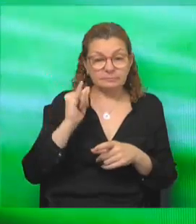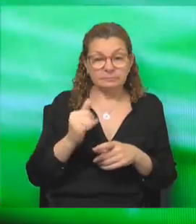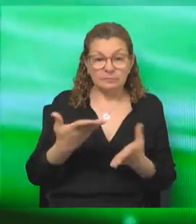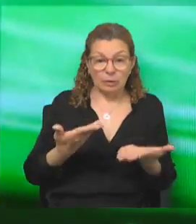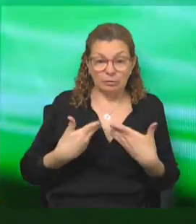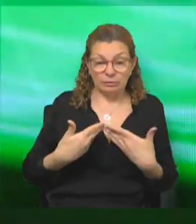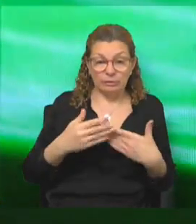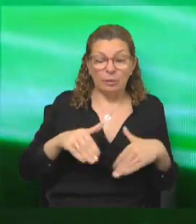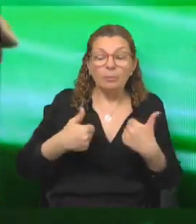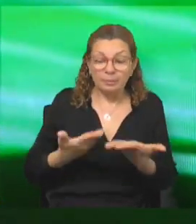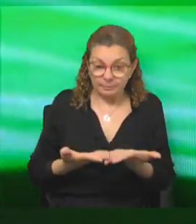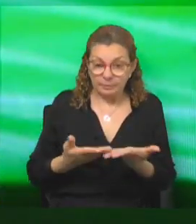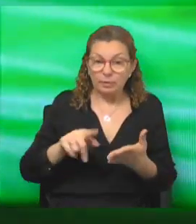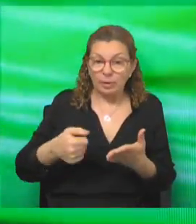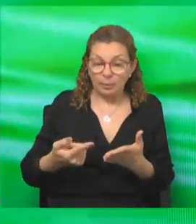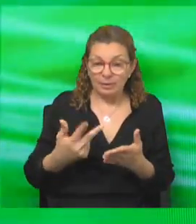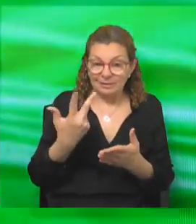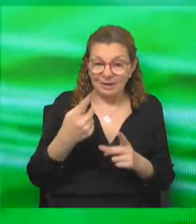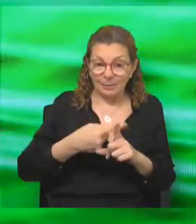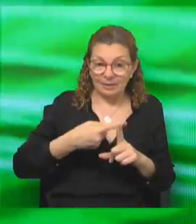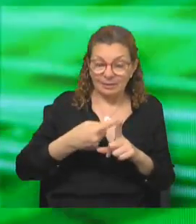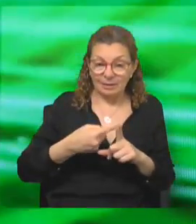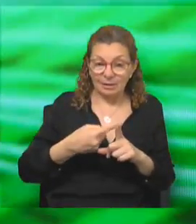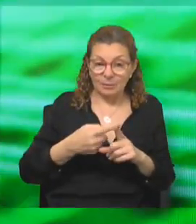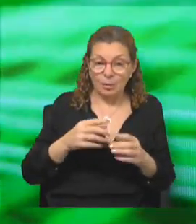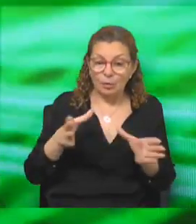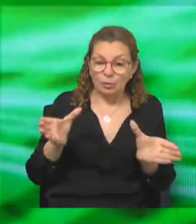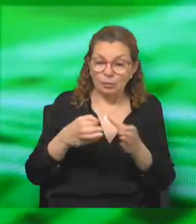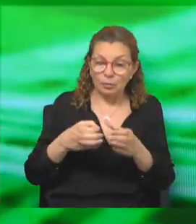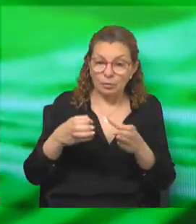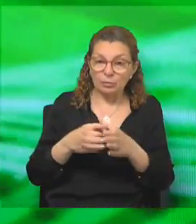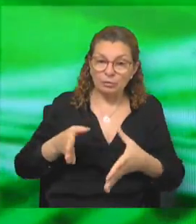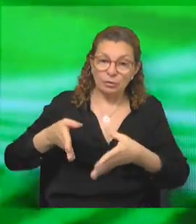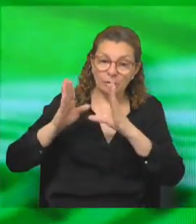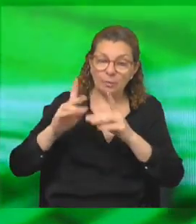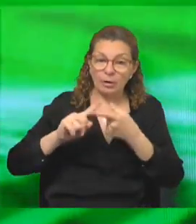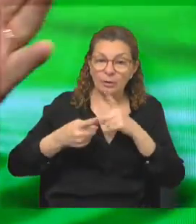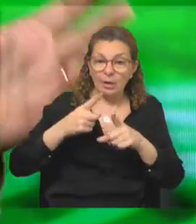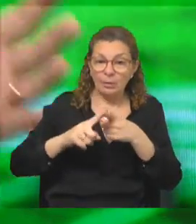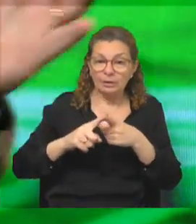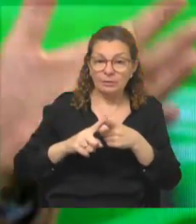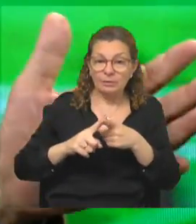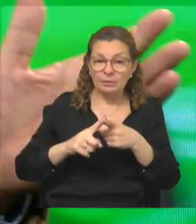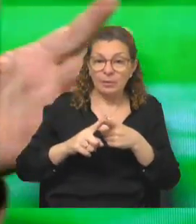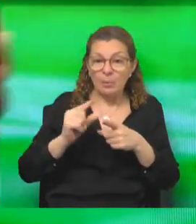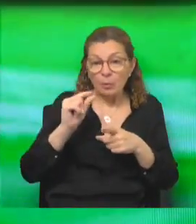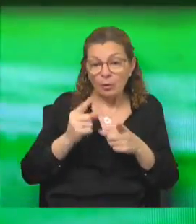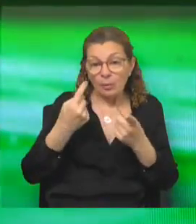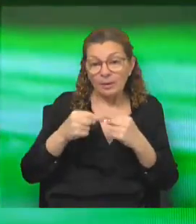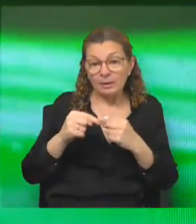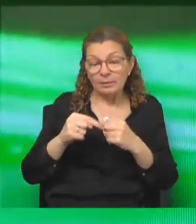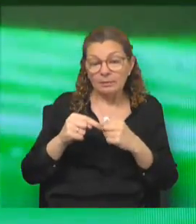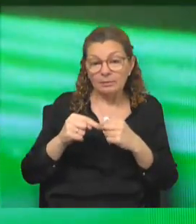recibió y hubo unos tres meses que estuvimos Unidos en torra ejecutiva Los acuerdos fueron escasos